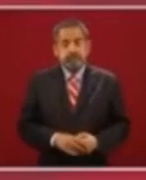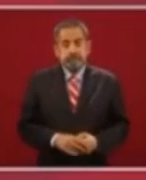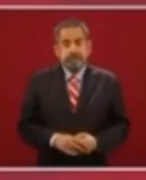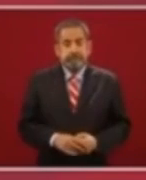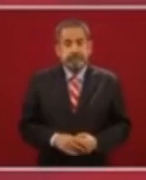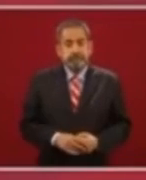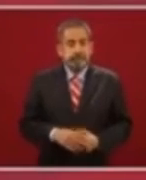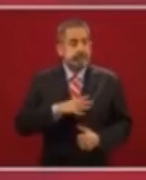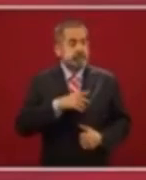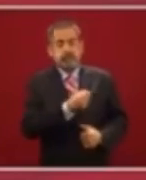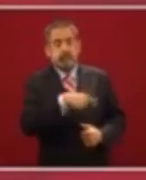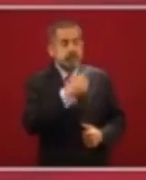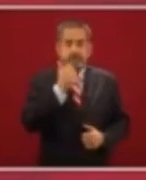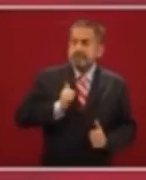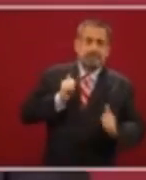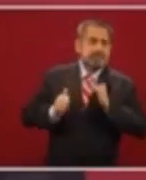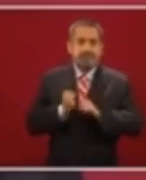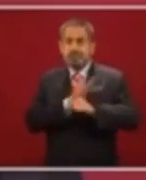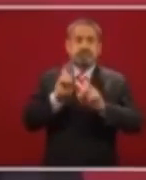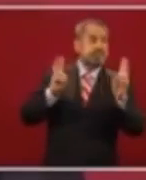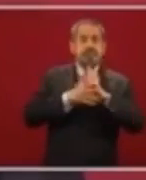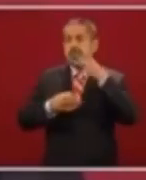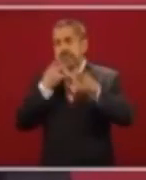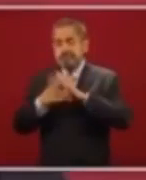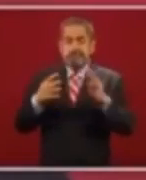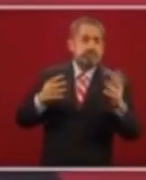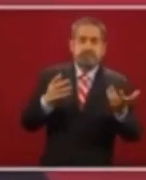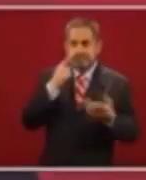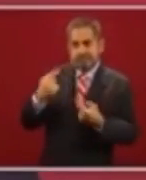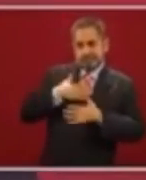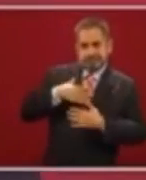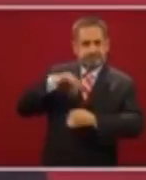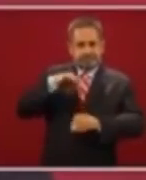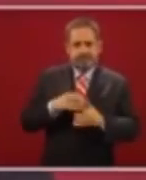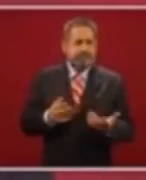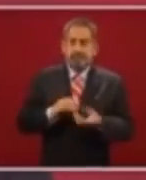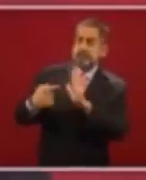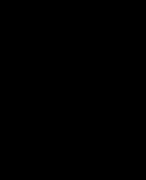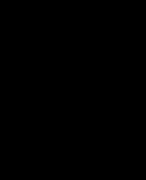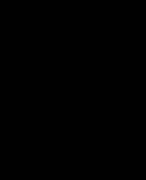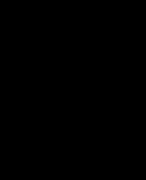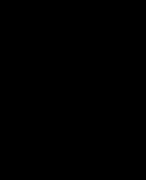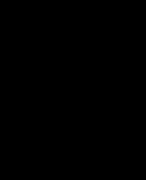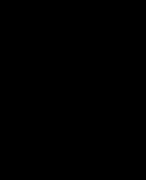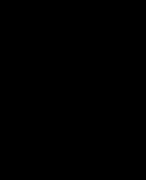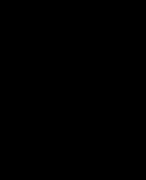hay quienes quieren hasta aprovechar esto del coronavirus para ver si así se dan a conocer